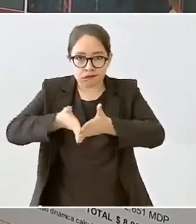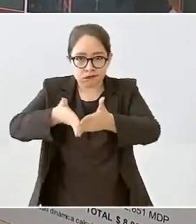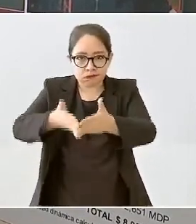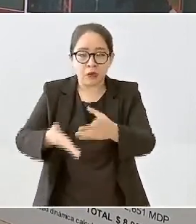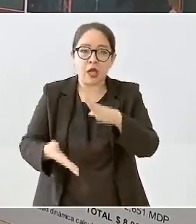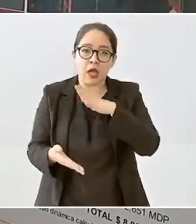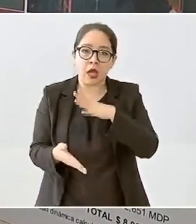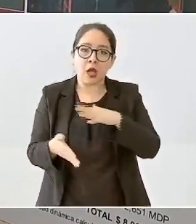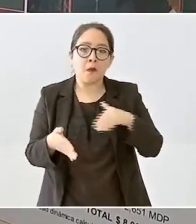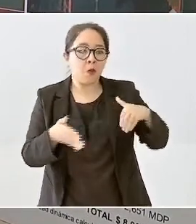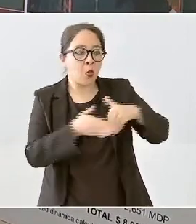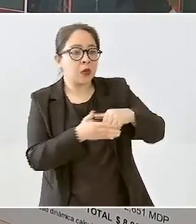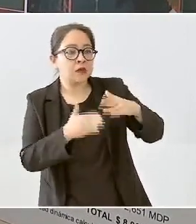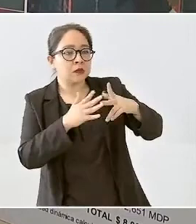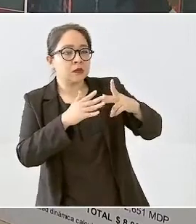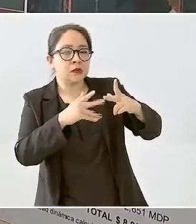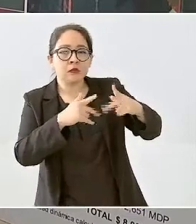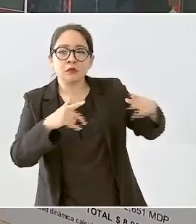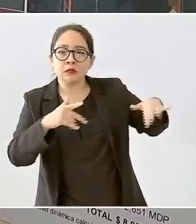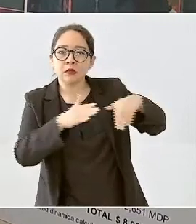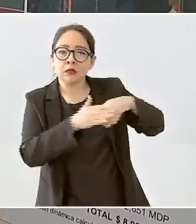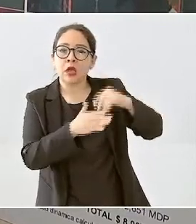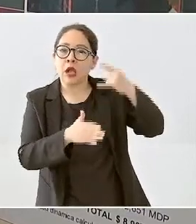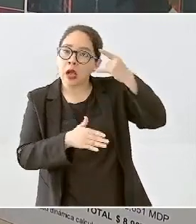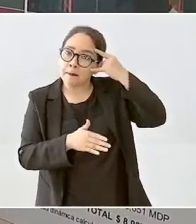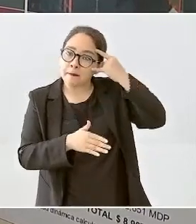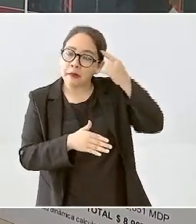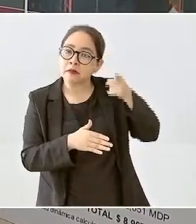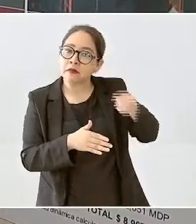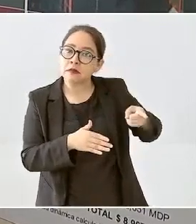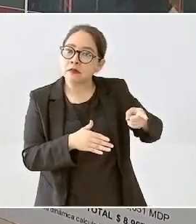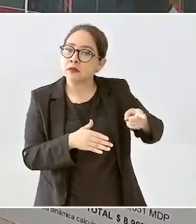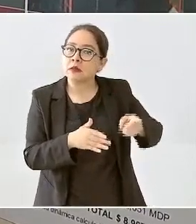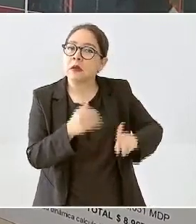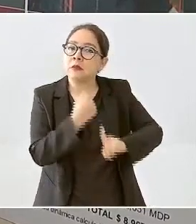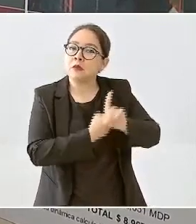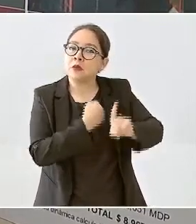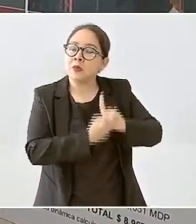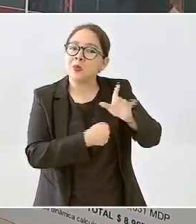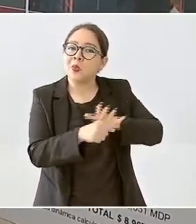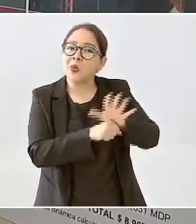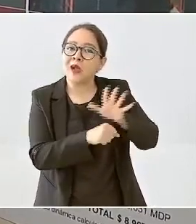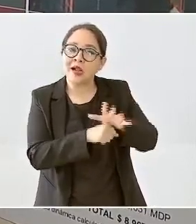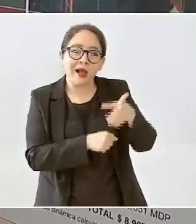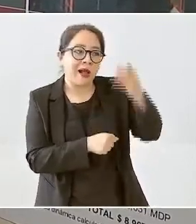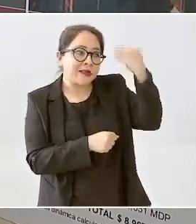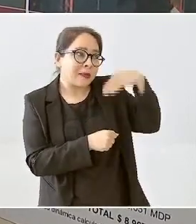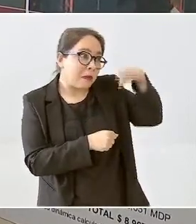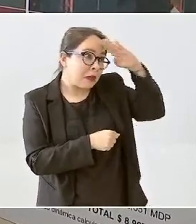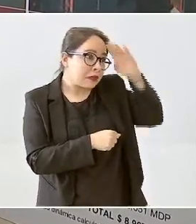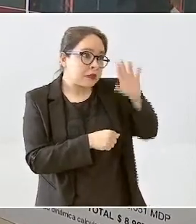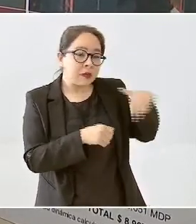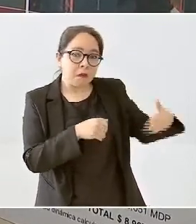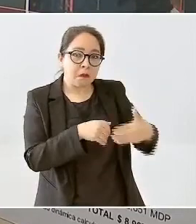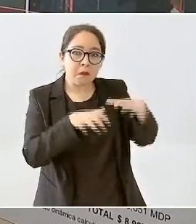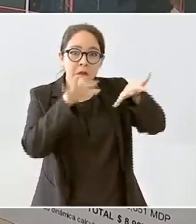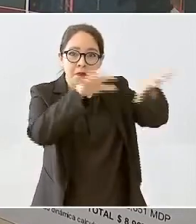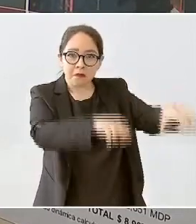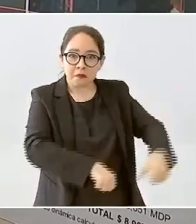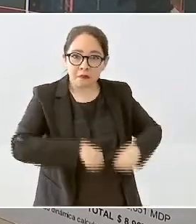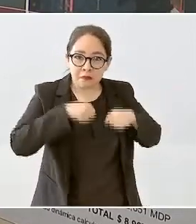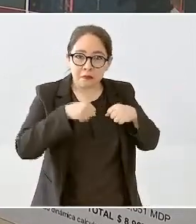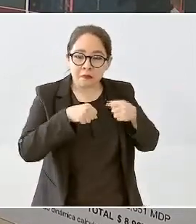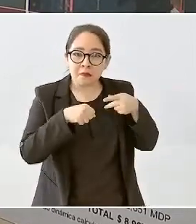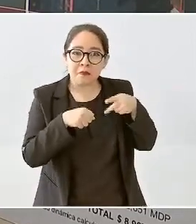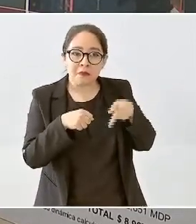puerto de Carmen en Campeche, que tiene problemas de que es un puerto que se diseñó como puerto pesquero y tiene muy poco calado. Y